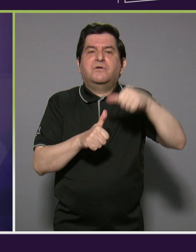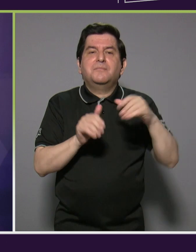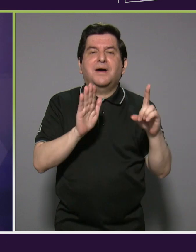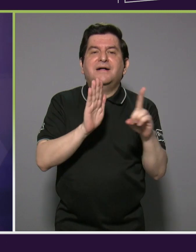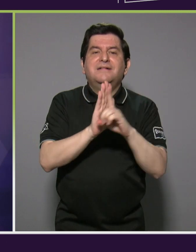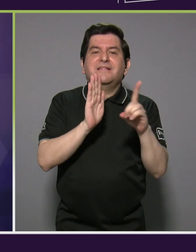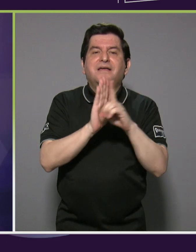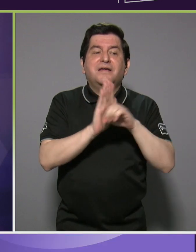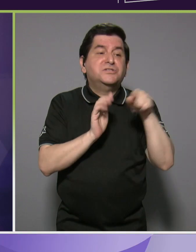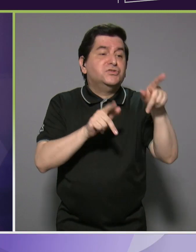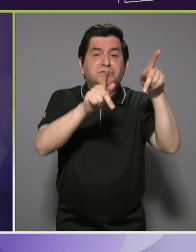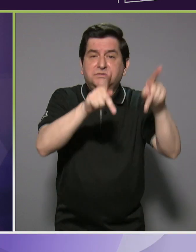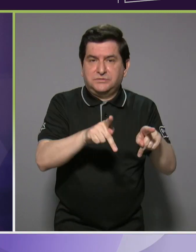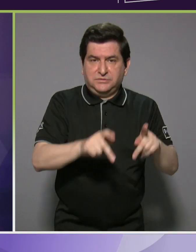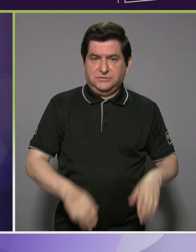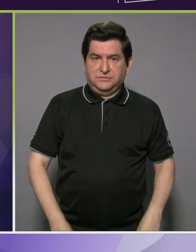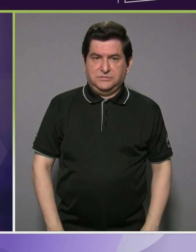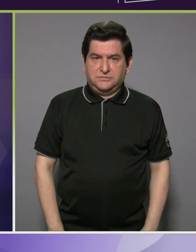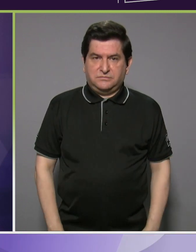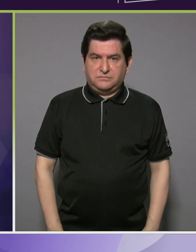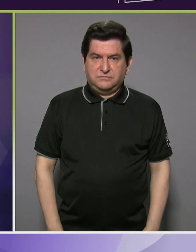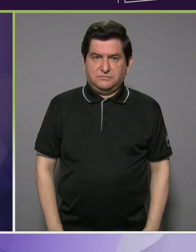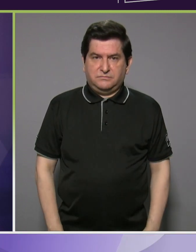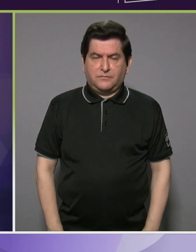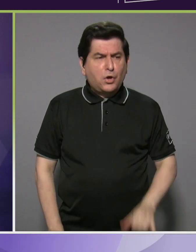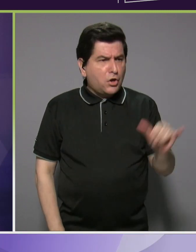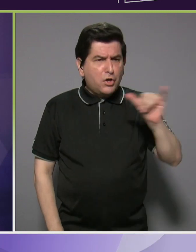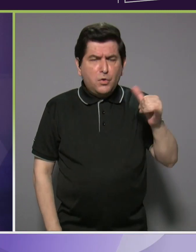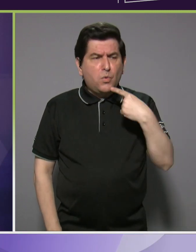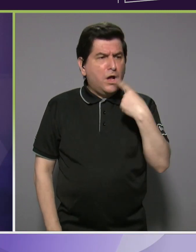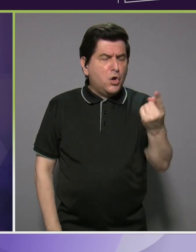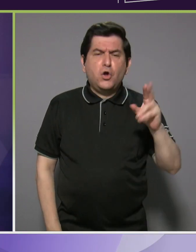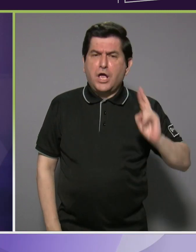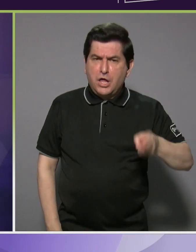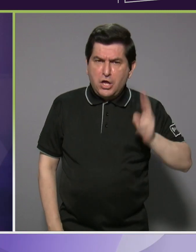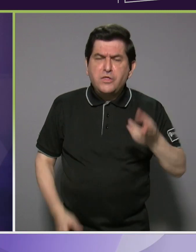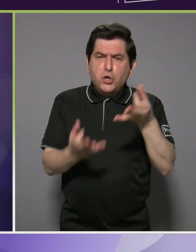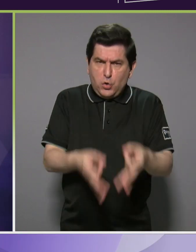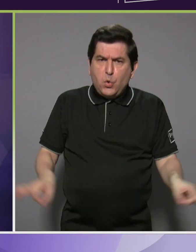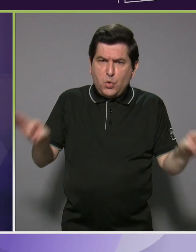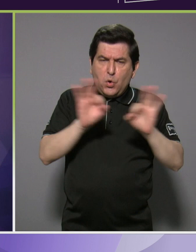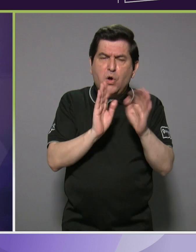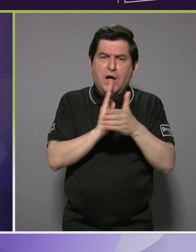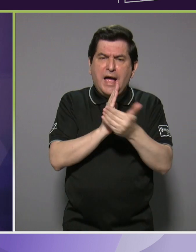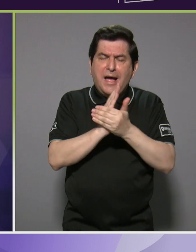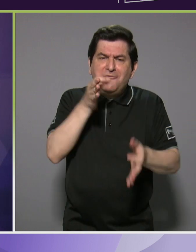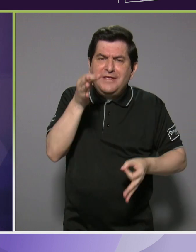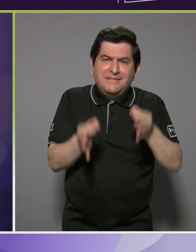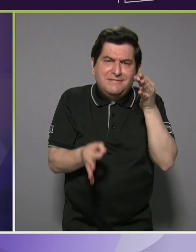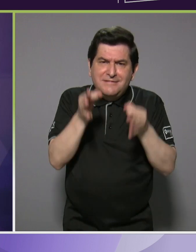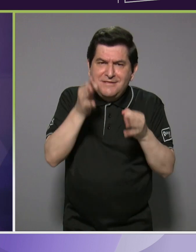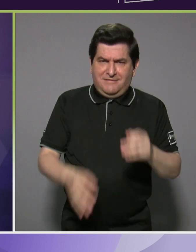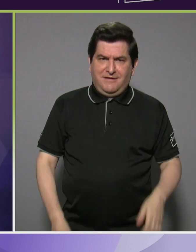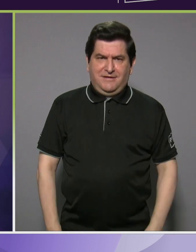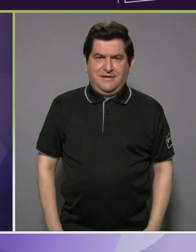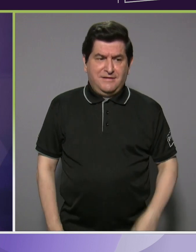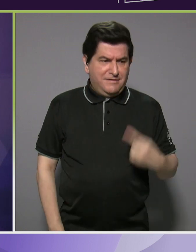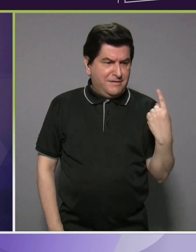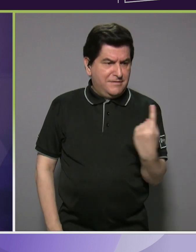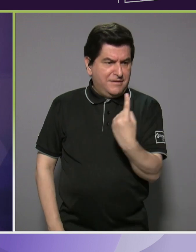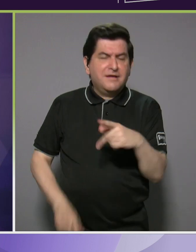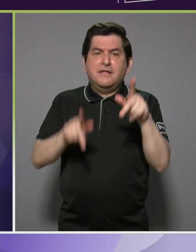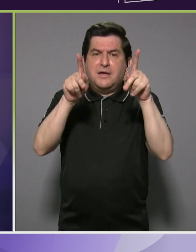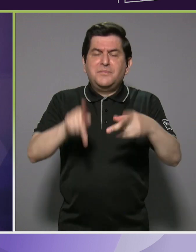derechos de ellos. Sí, también lo que decía Rodrigo, muy importante la capacidad jurídica de cada una de